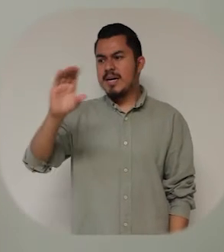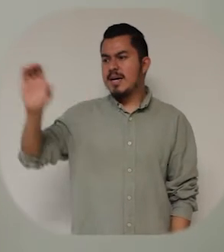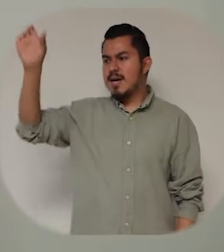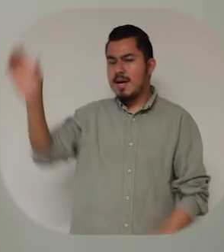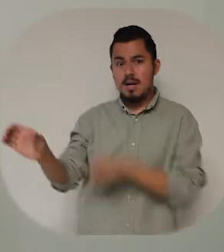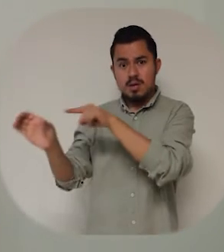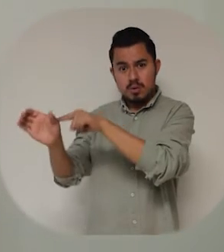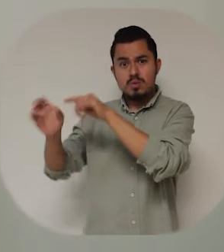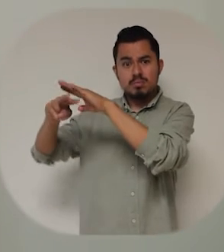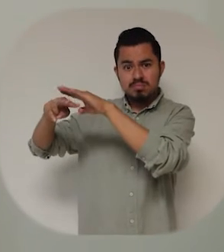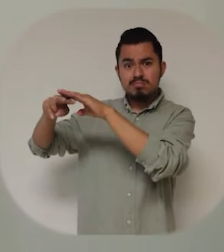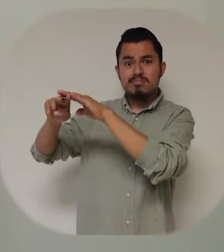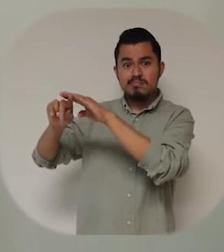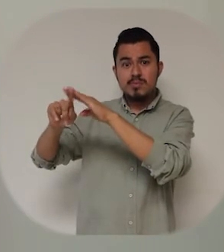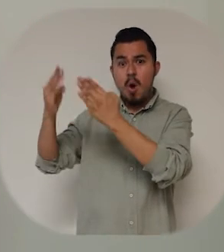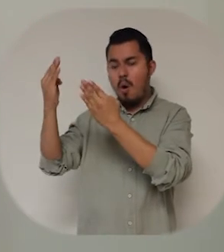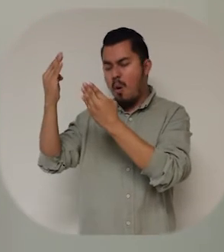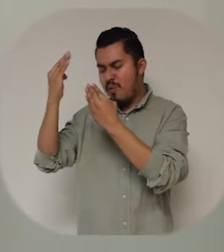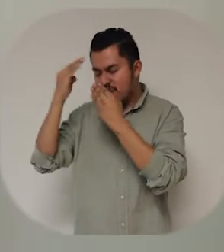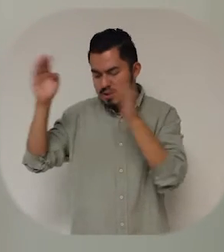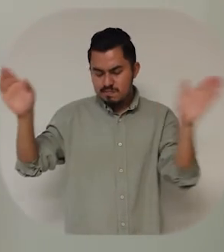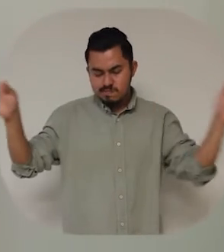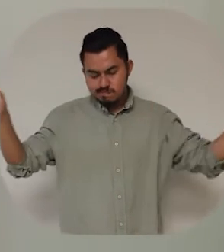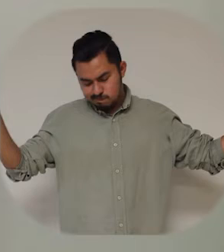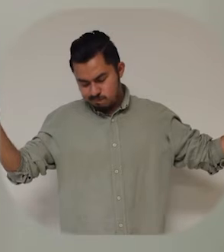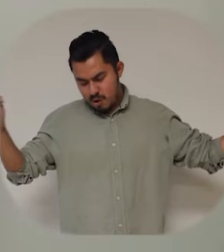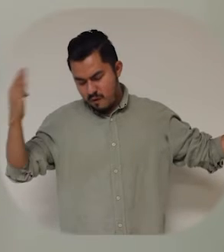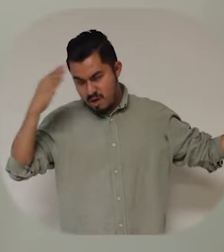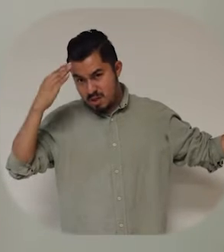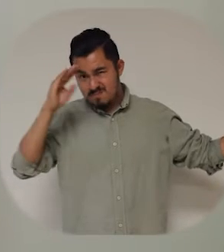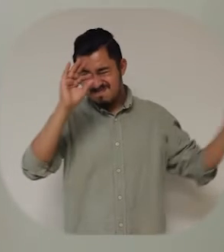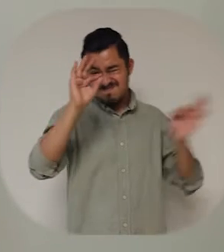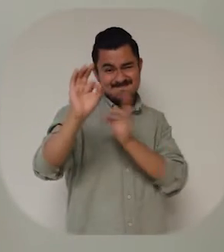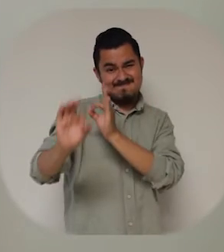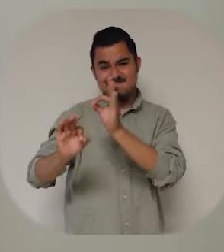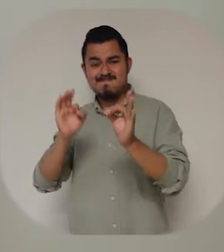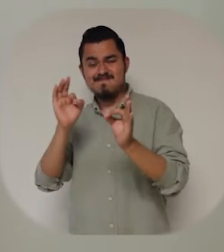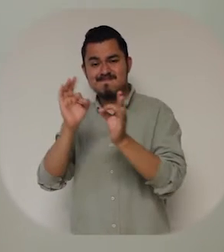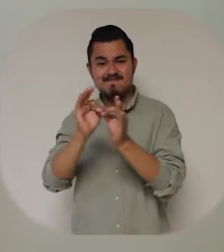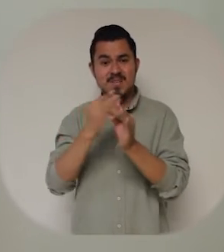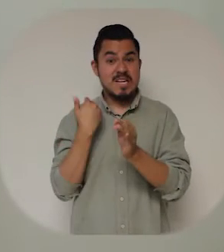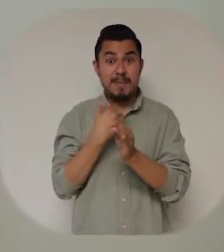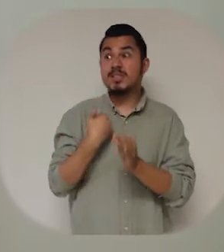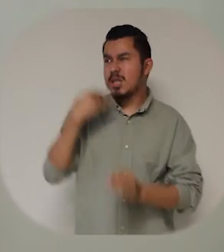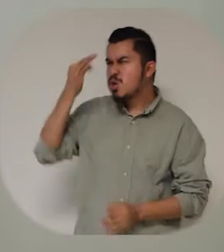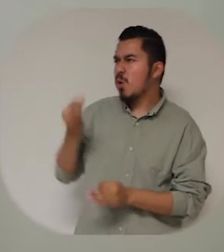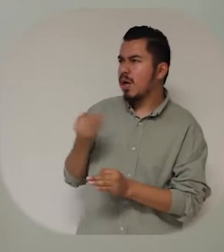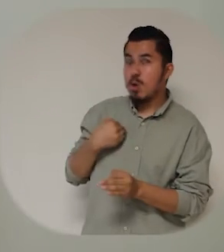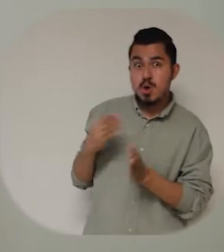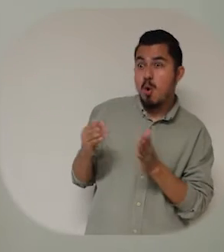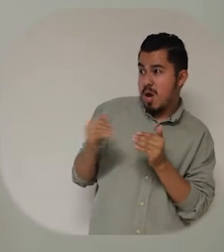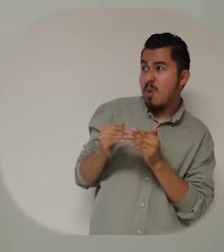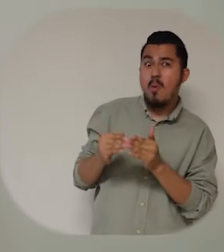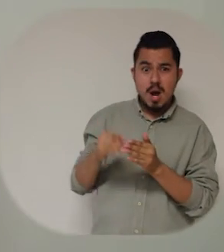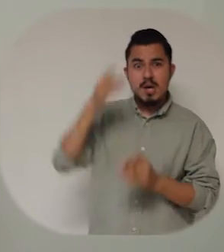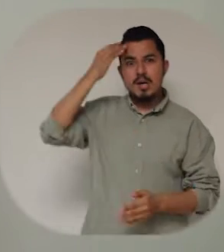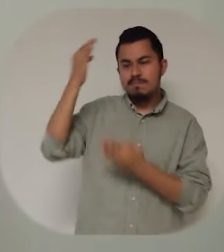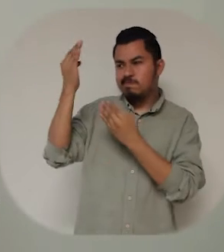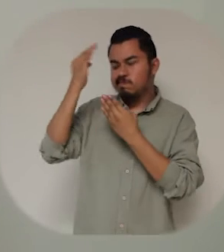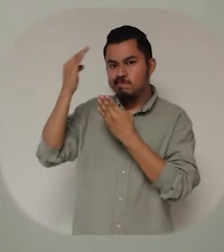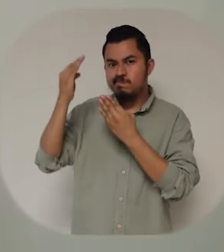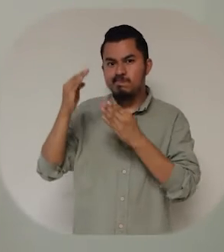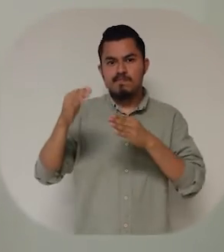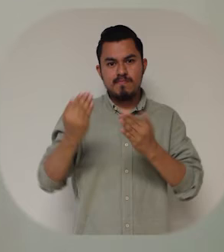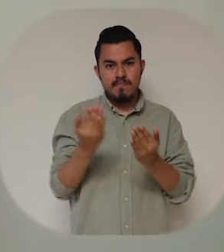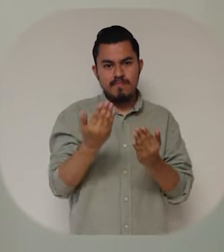realmente Él viene a ser el autor de salvación de ellos. Así que cuando decimos qué es lo que tiene que hacer ahora el que cree,